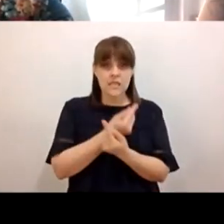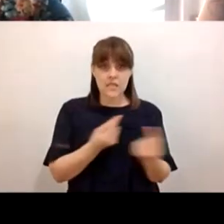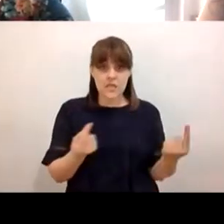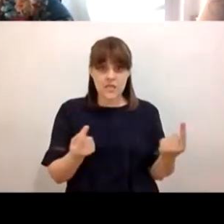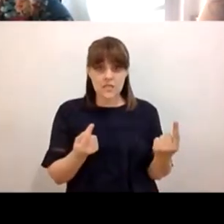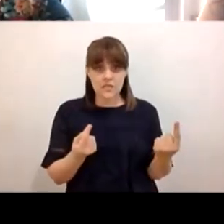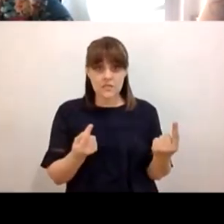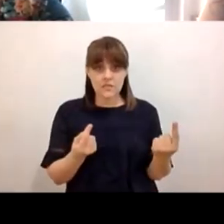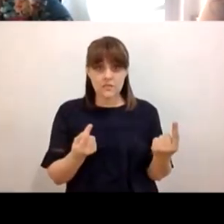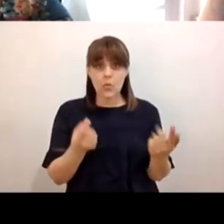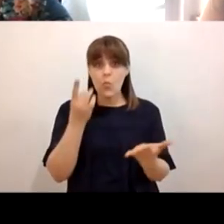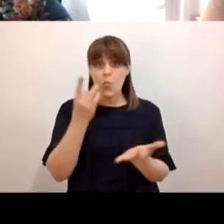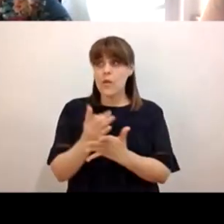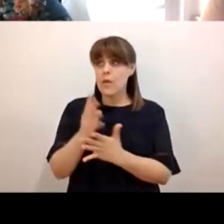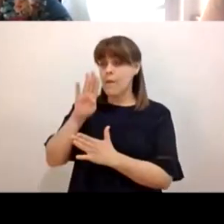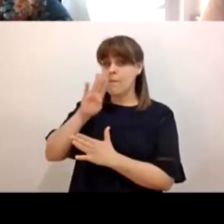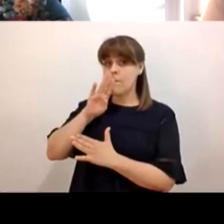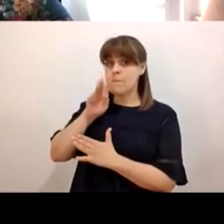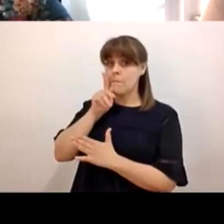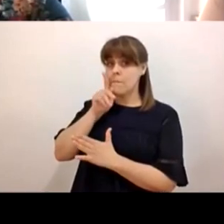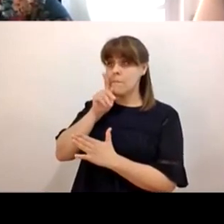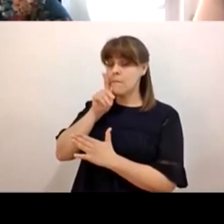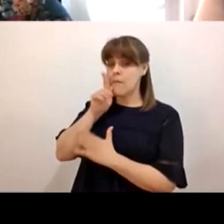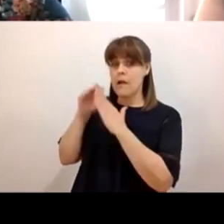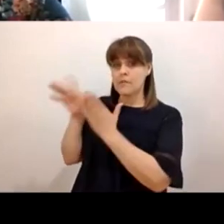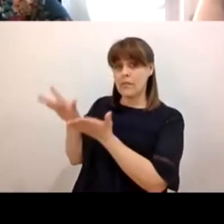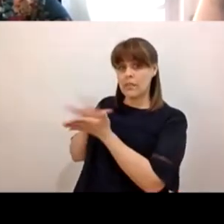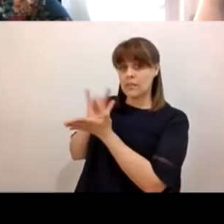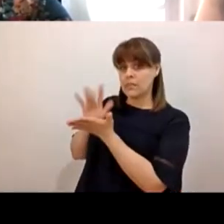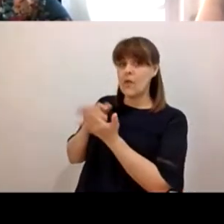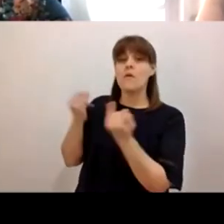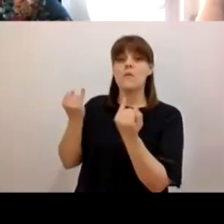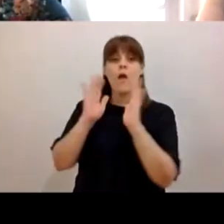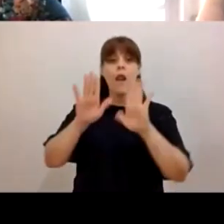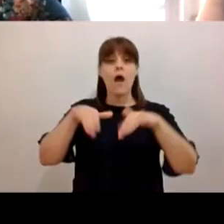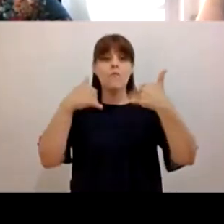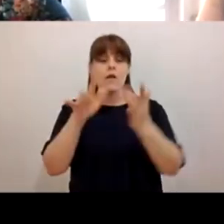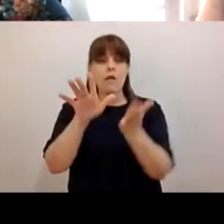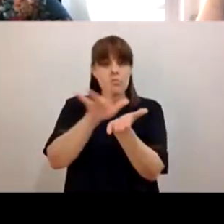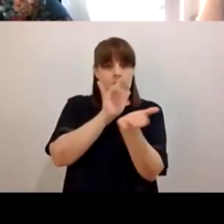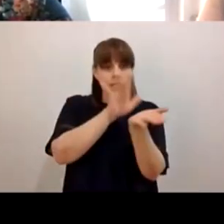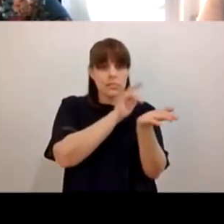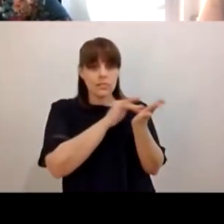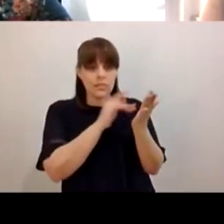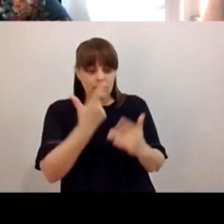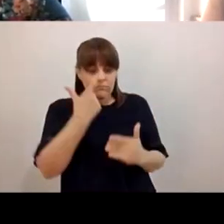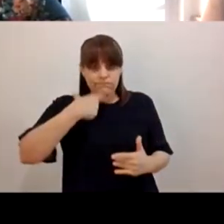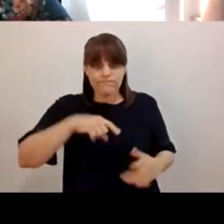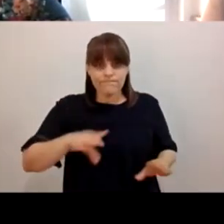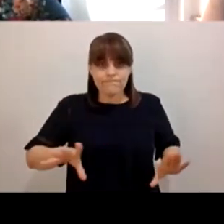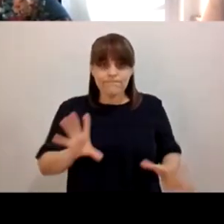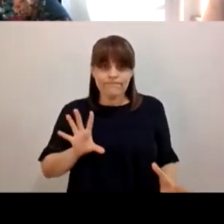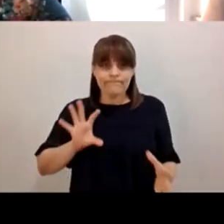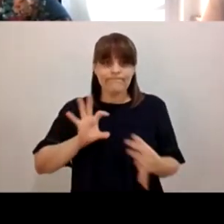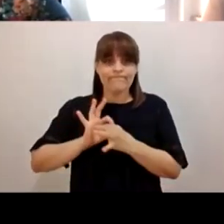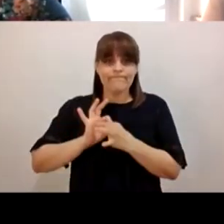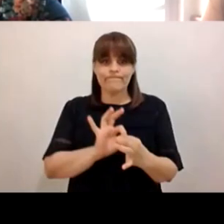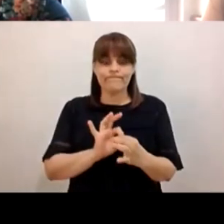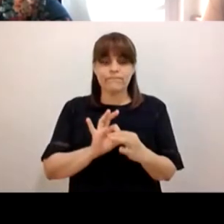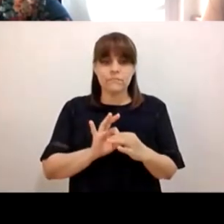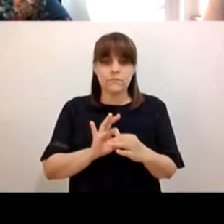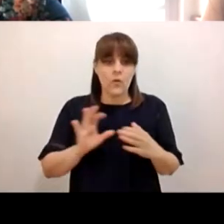reflejo de todo esto me parece importante esta parte porque por ahí veía una de las preguntas también en el chat